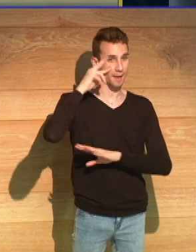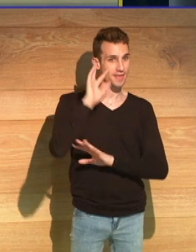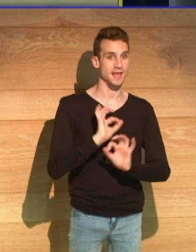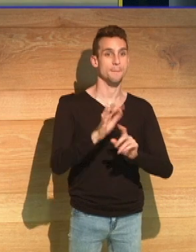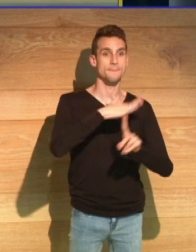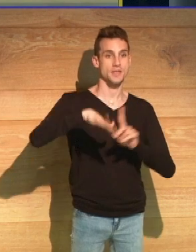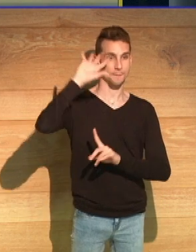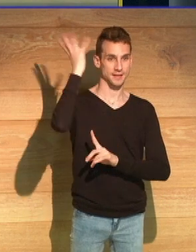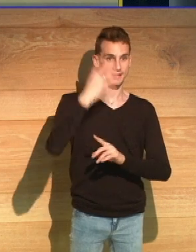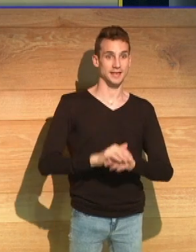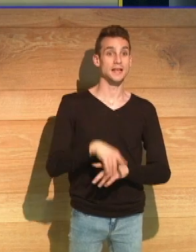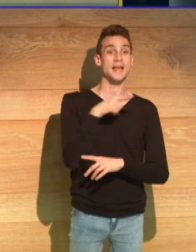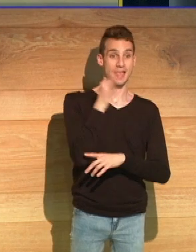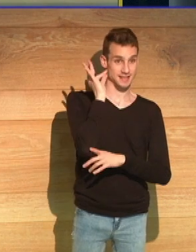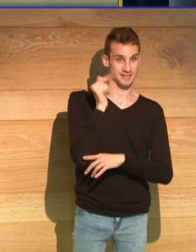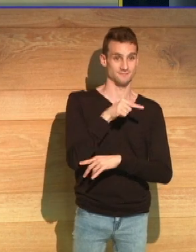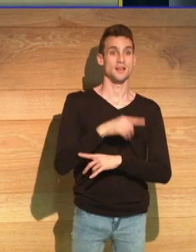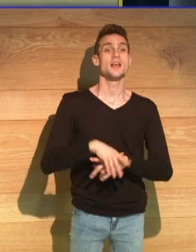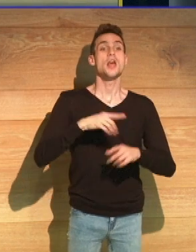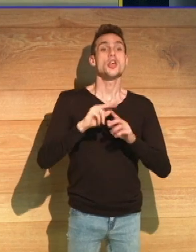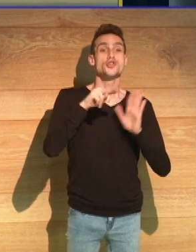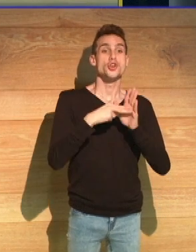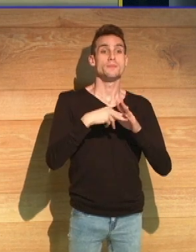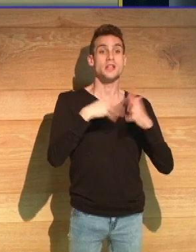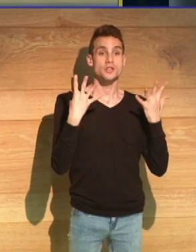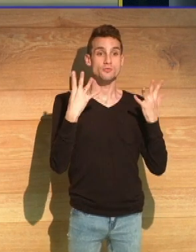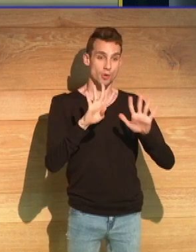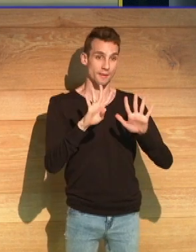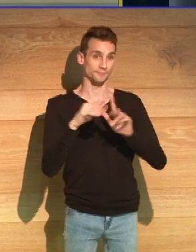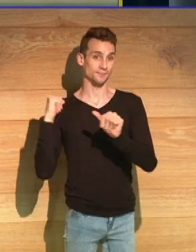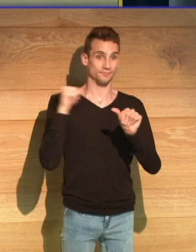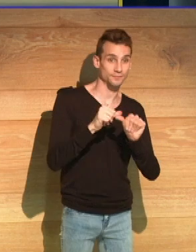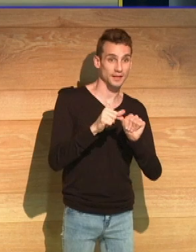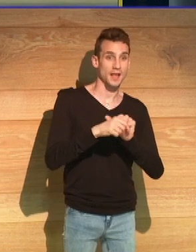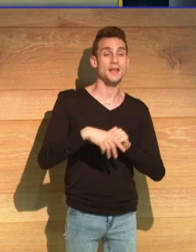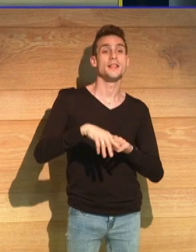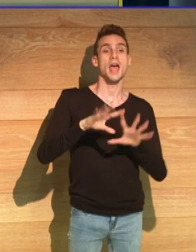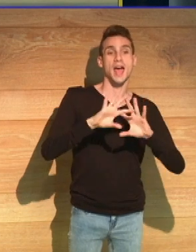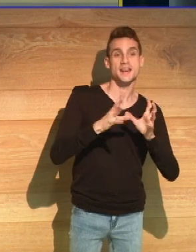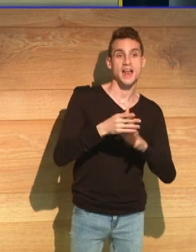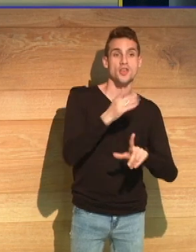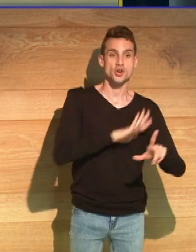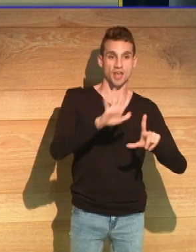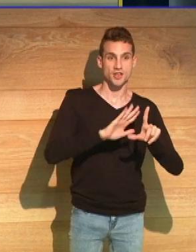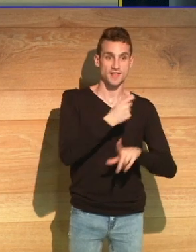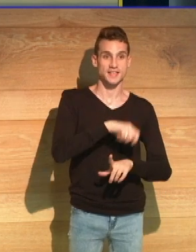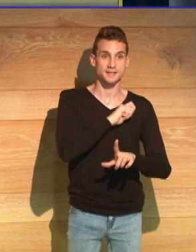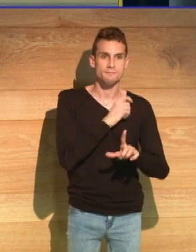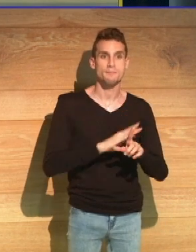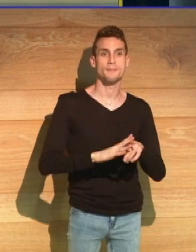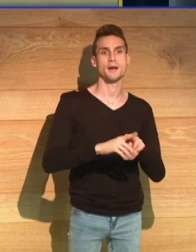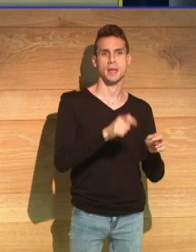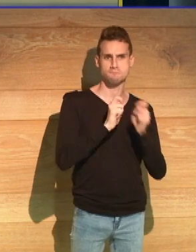Josefina dirige desde 2009 el programa Reserva Natural de Radio 5 en Radio Nacional de España. Realiza